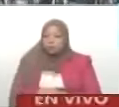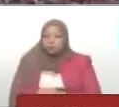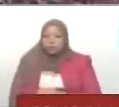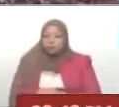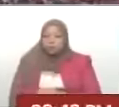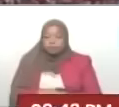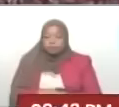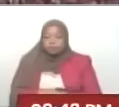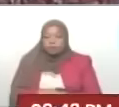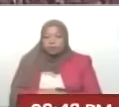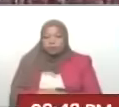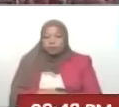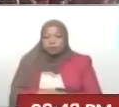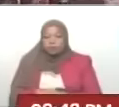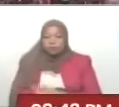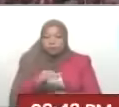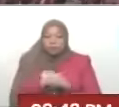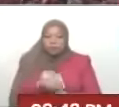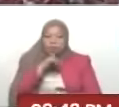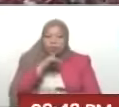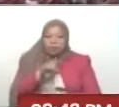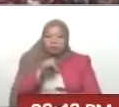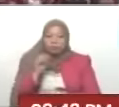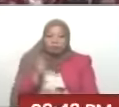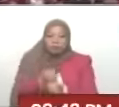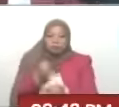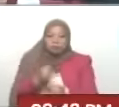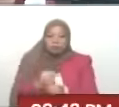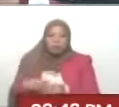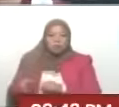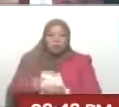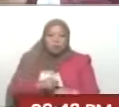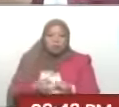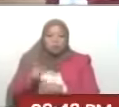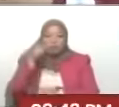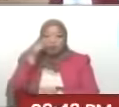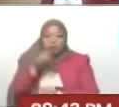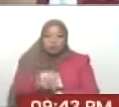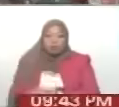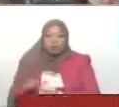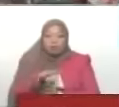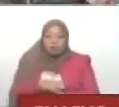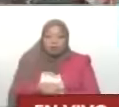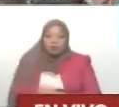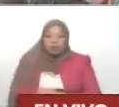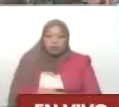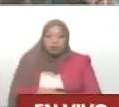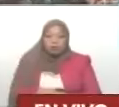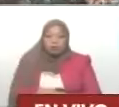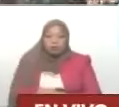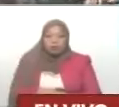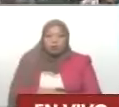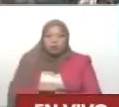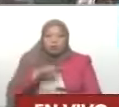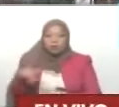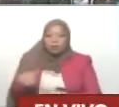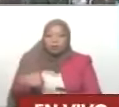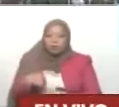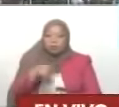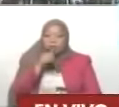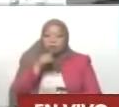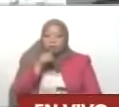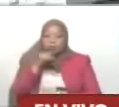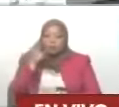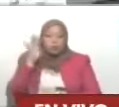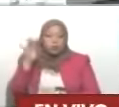más de una ocasión, recorriendo inmensas movilizaciones populares, él me decía: Nicolás, vamos para